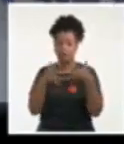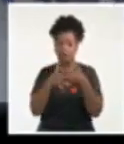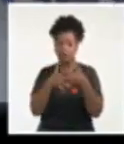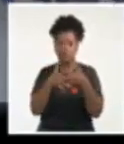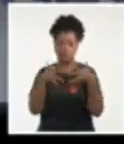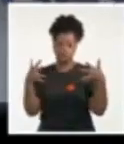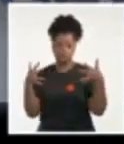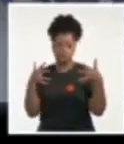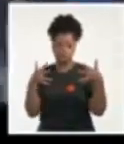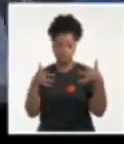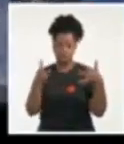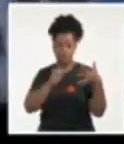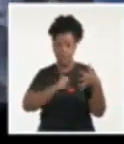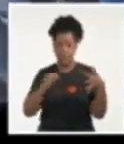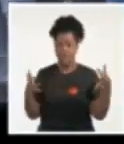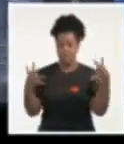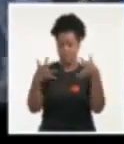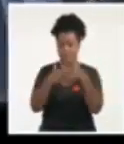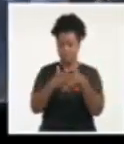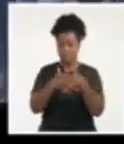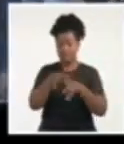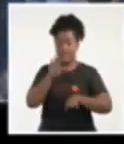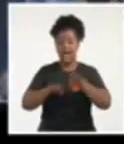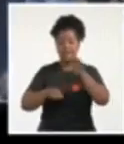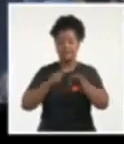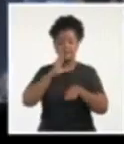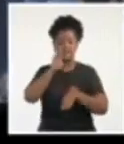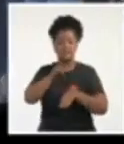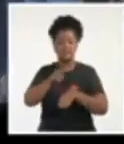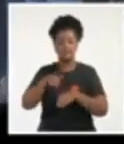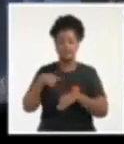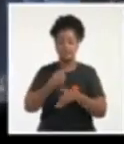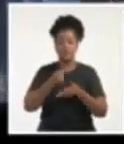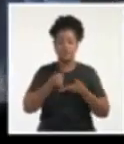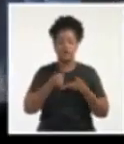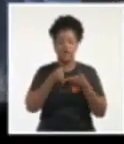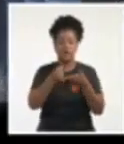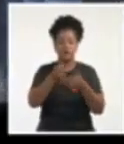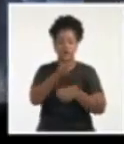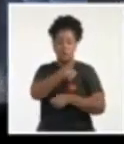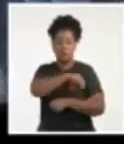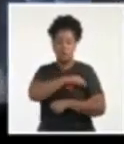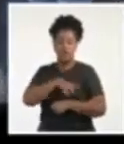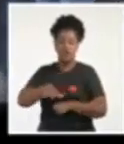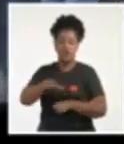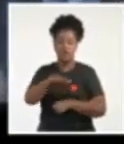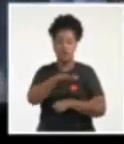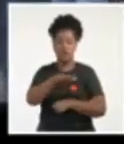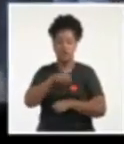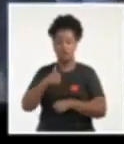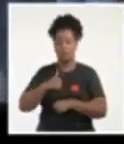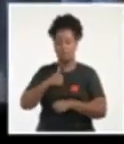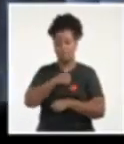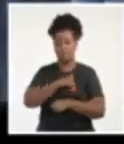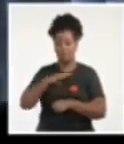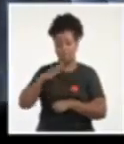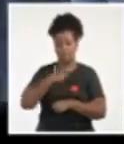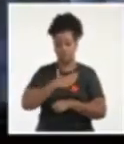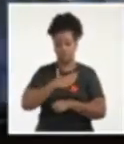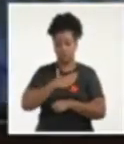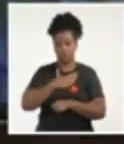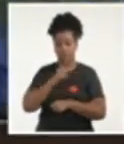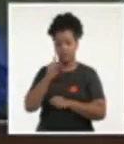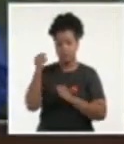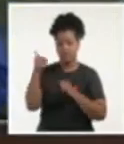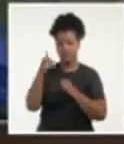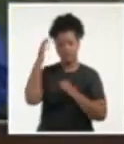Muchas veces dicen, no, nosotros vamos a favorecer al sector no estatal para que no haya participación del Estado. Bueno, el sector no